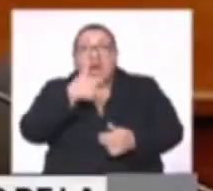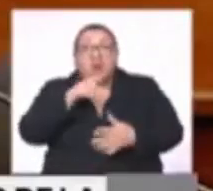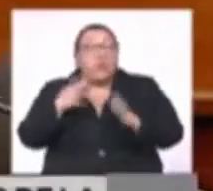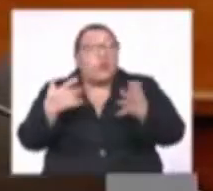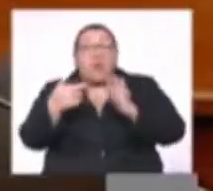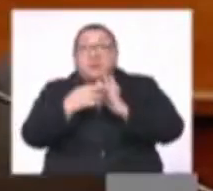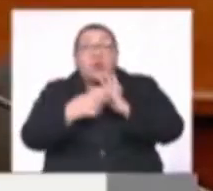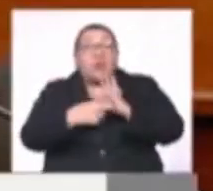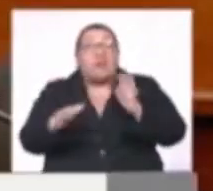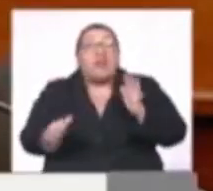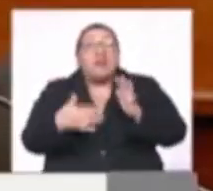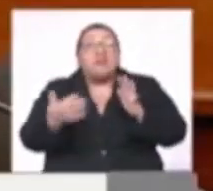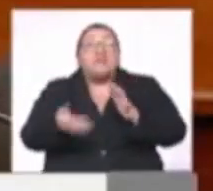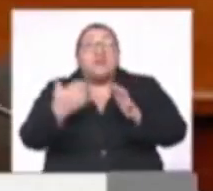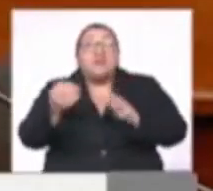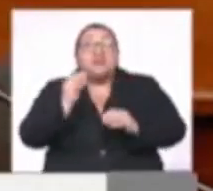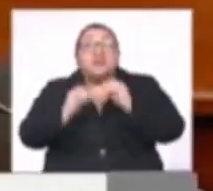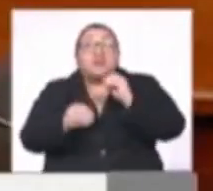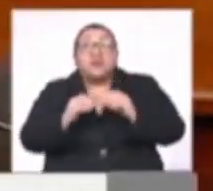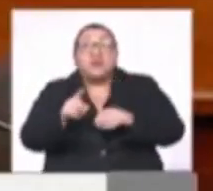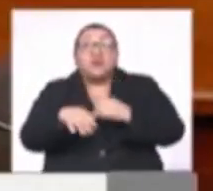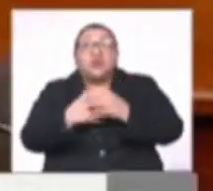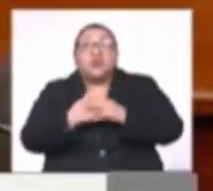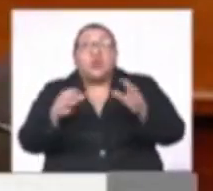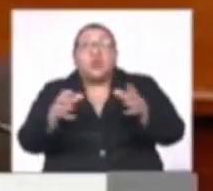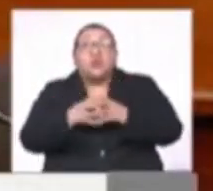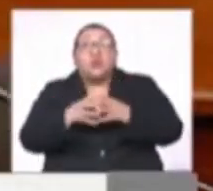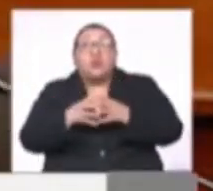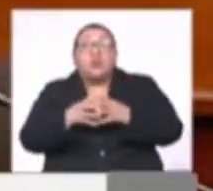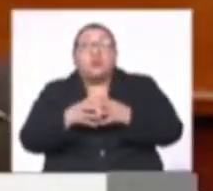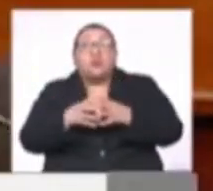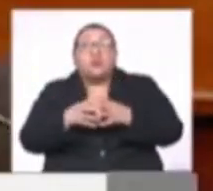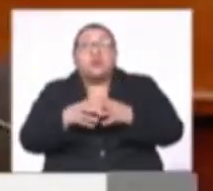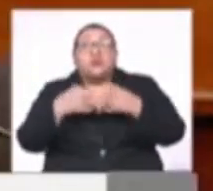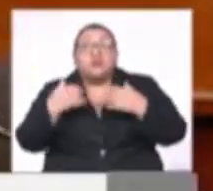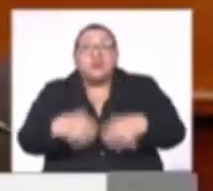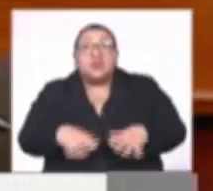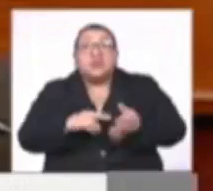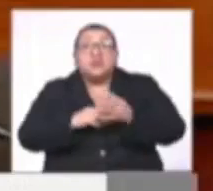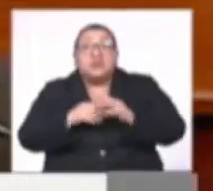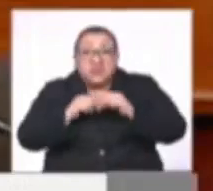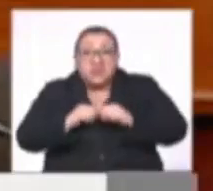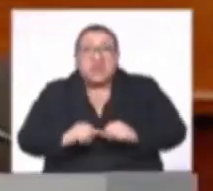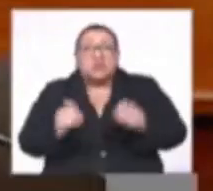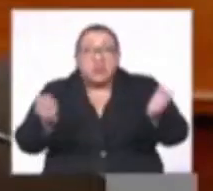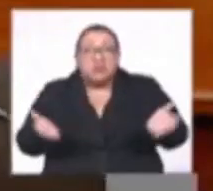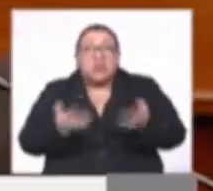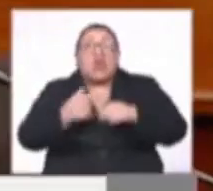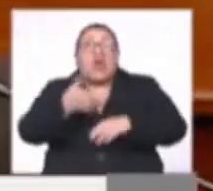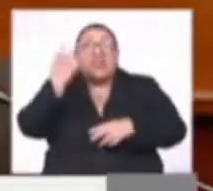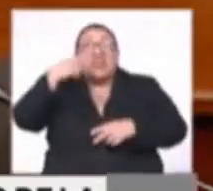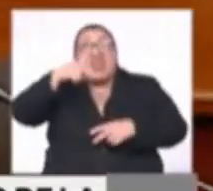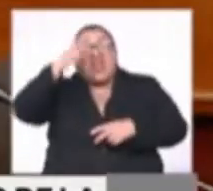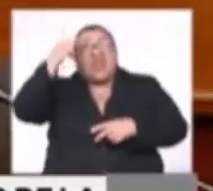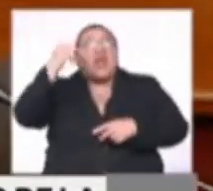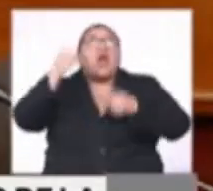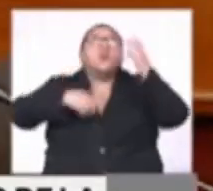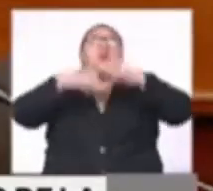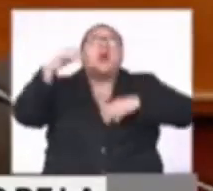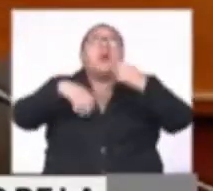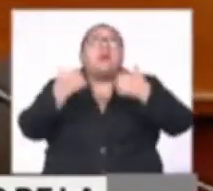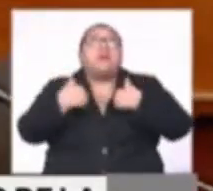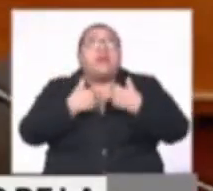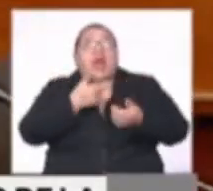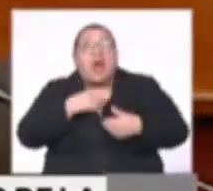de limpieza y mantenimiento de pozos tubulares. Seguimos esperando como la época de los incas que llueva para que tengan